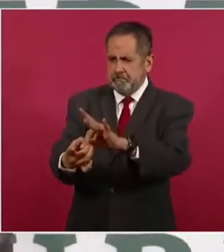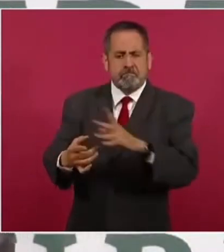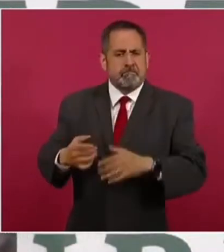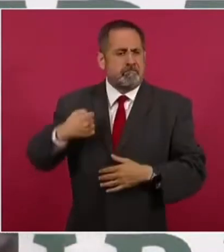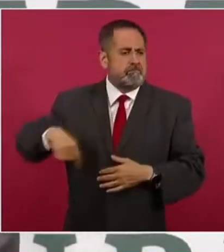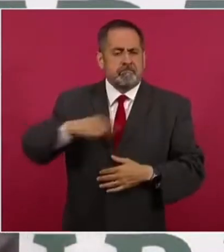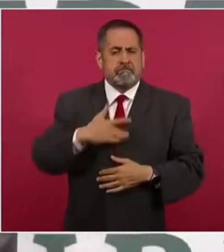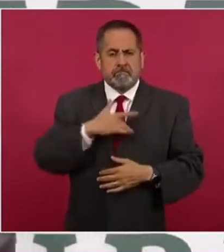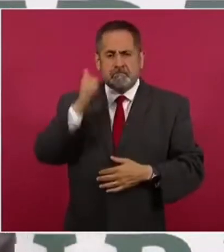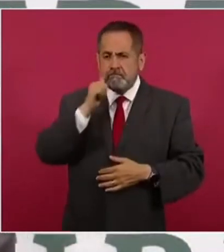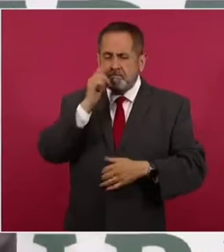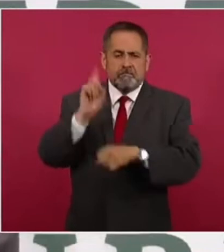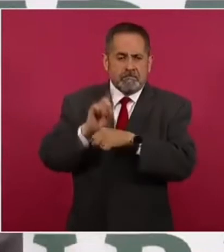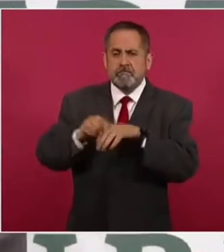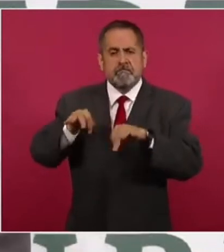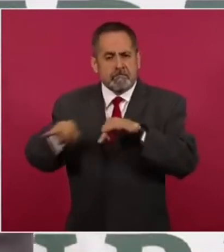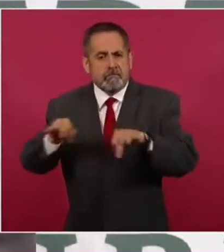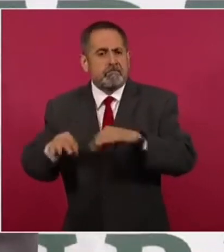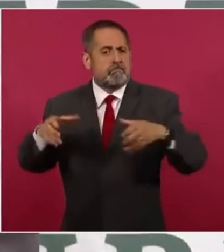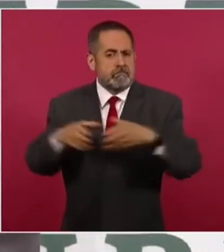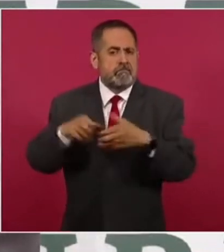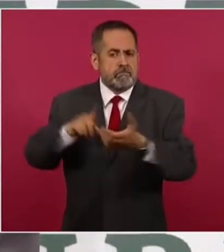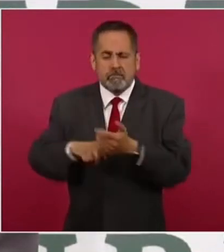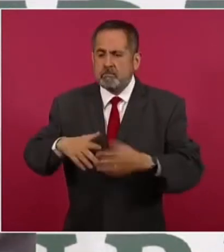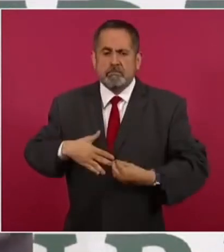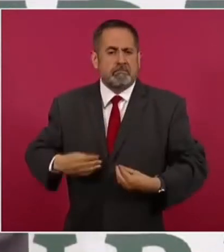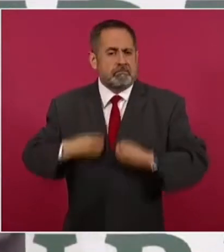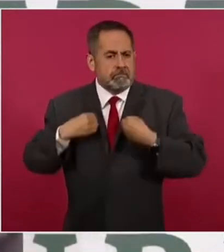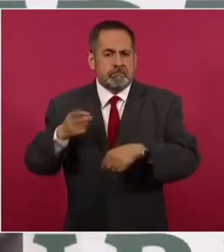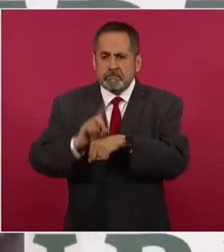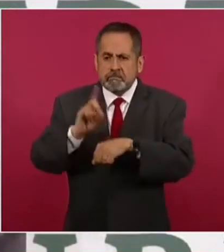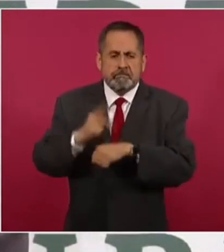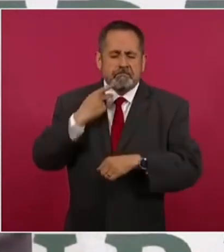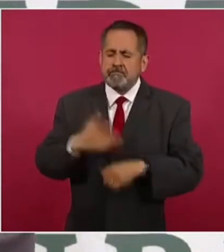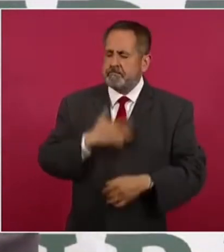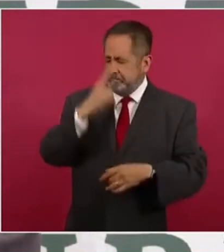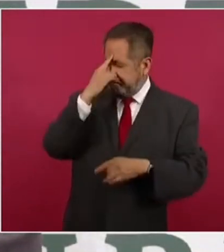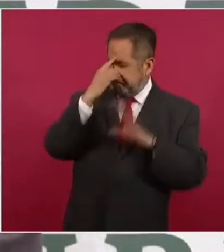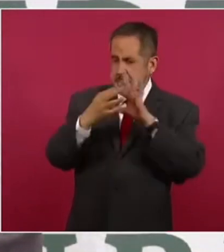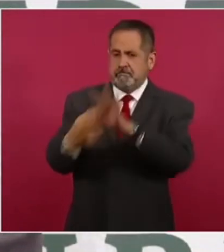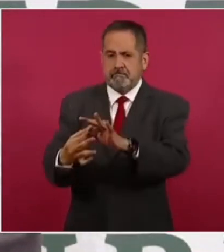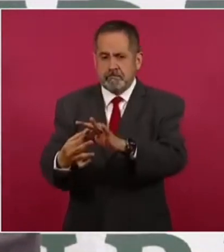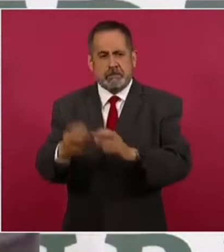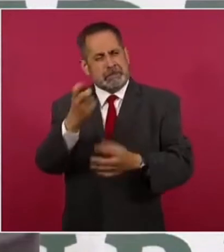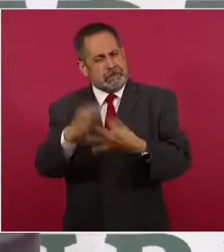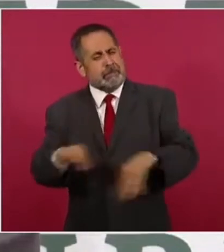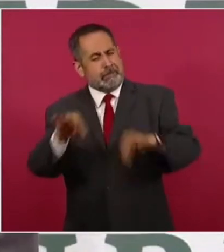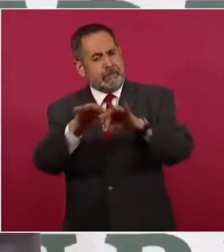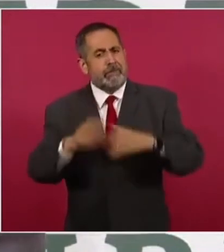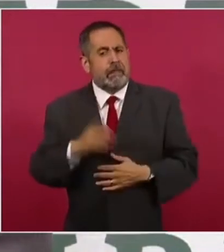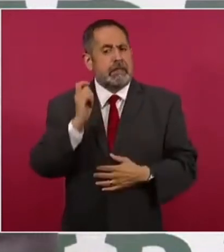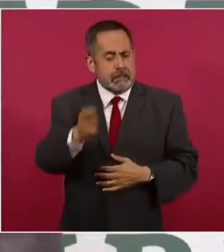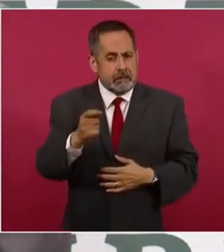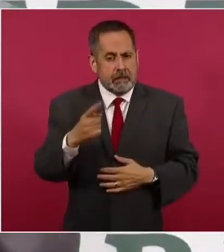quehacer público, en nuestro quehacer político, ni hagamos nunca a un